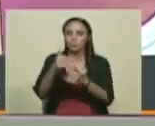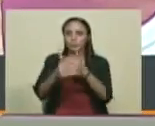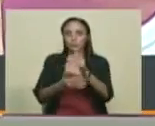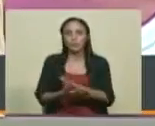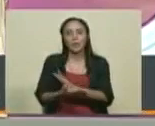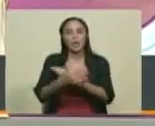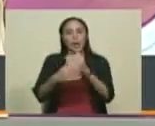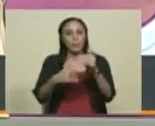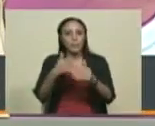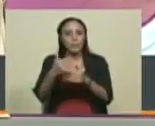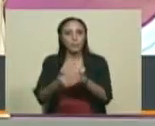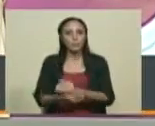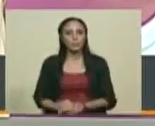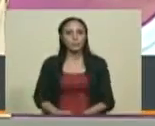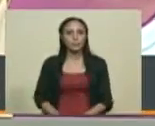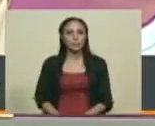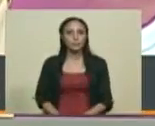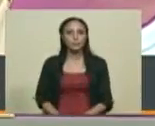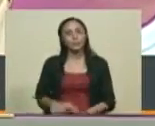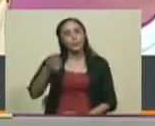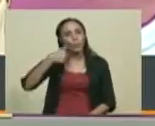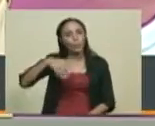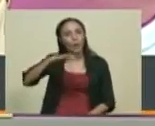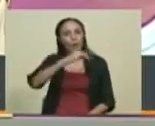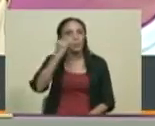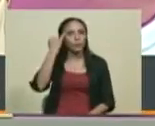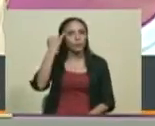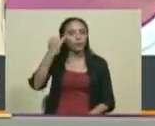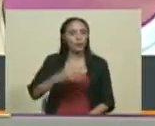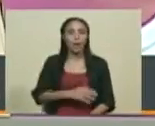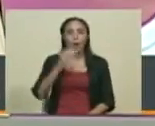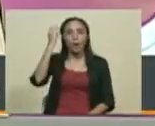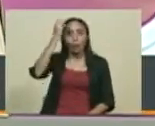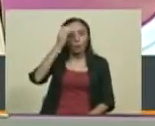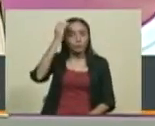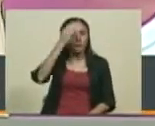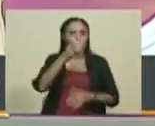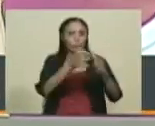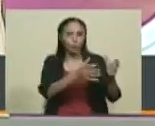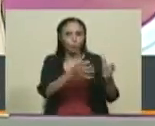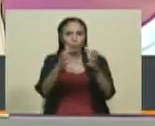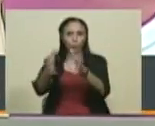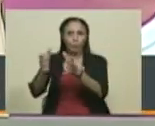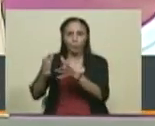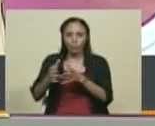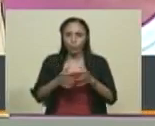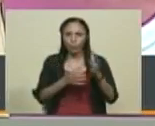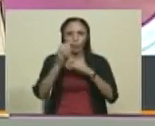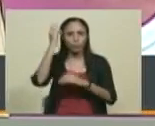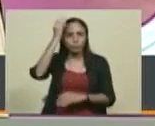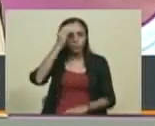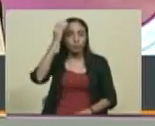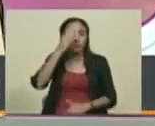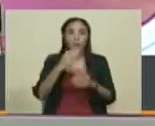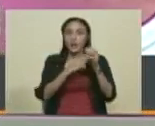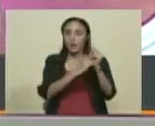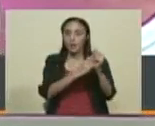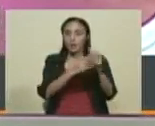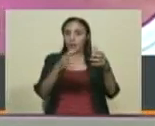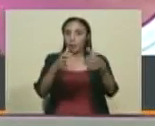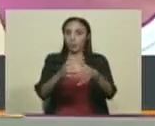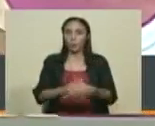más madurando como pueblo, madurando en la conciencia colectiva, madurando como líderes,